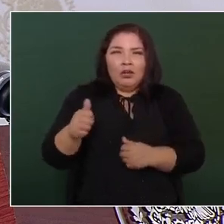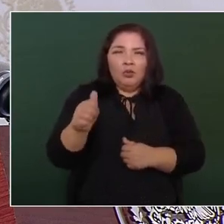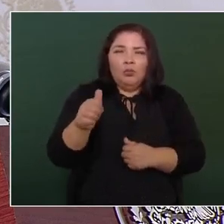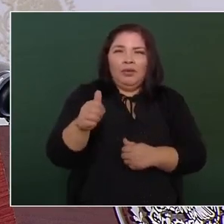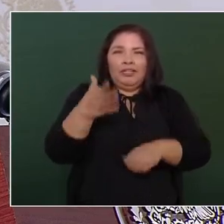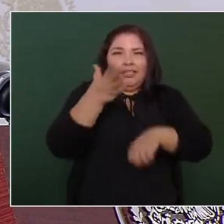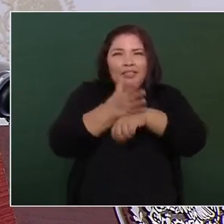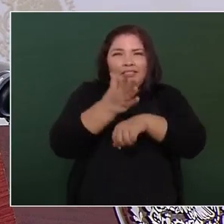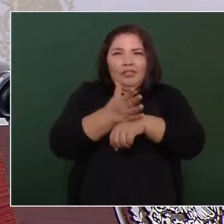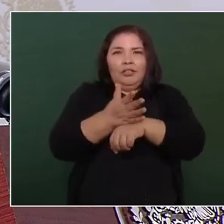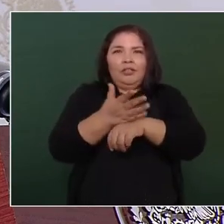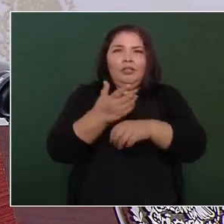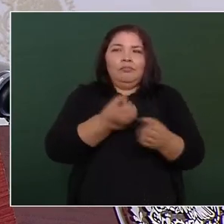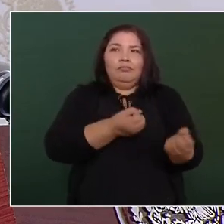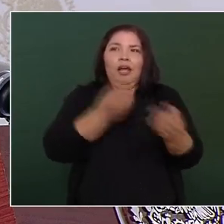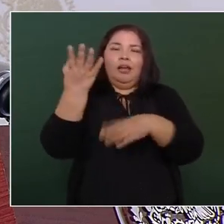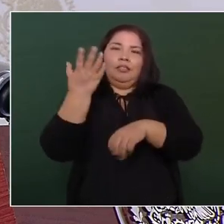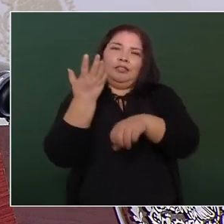en Estados Unidos.